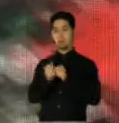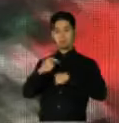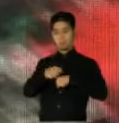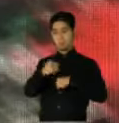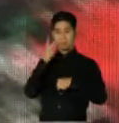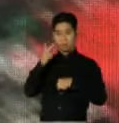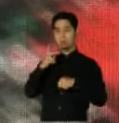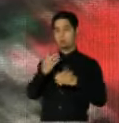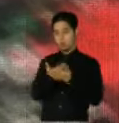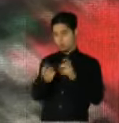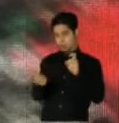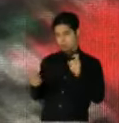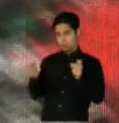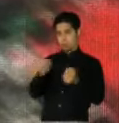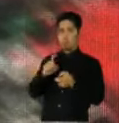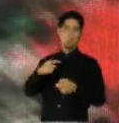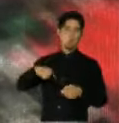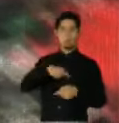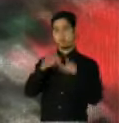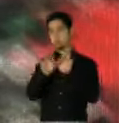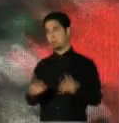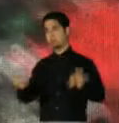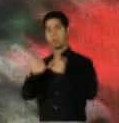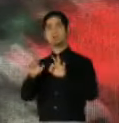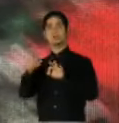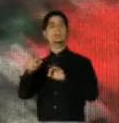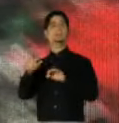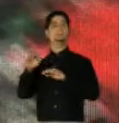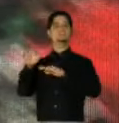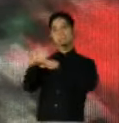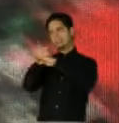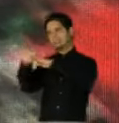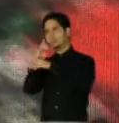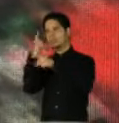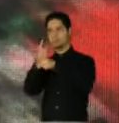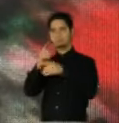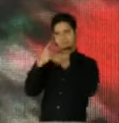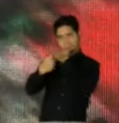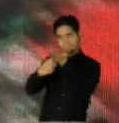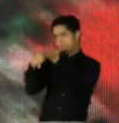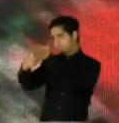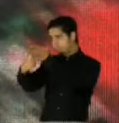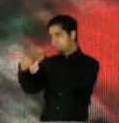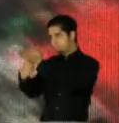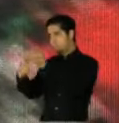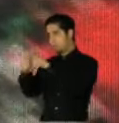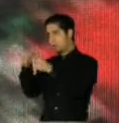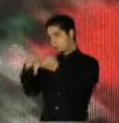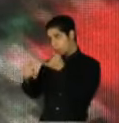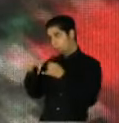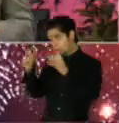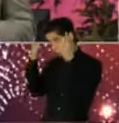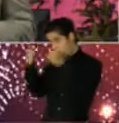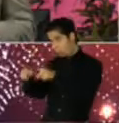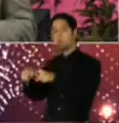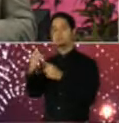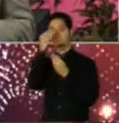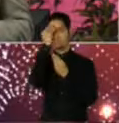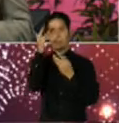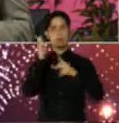que discutirlo con las entidades pertinentes para entonces tomar una postura y comunicarla a la población de forma responsable. Eso aplica a los narcóticos, evidentemente.